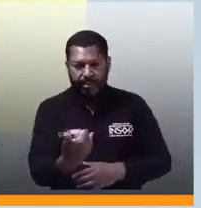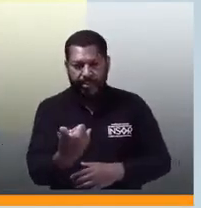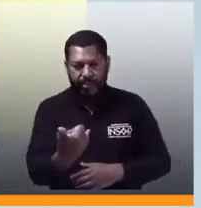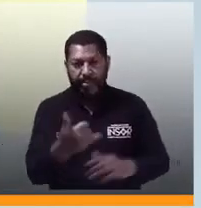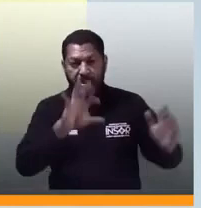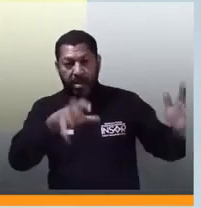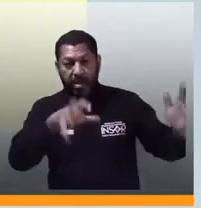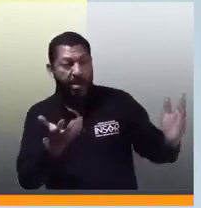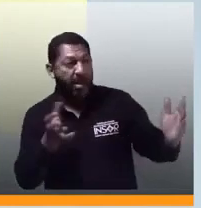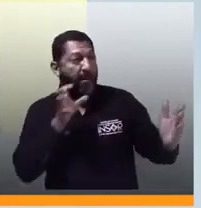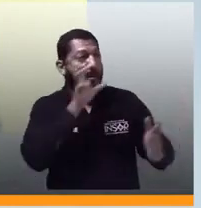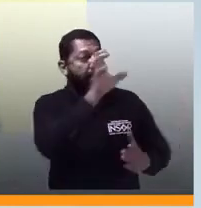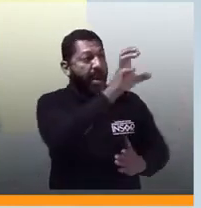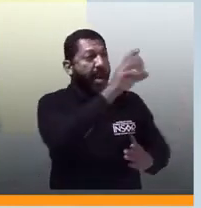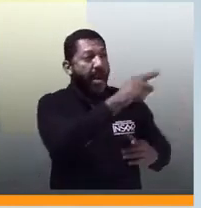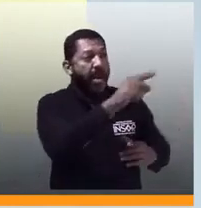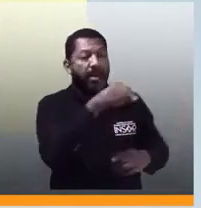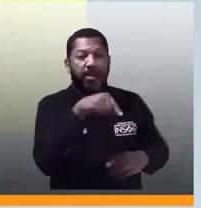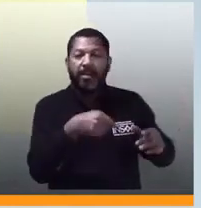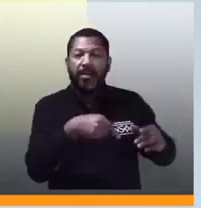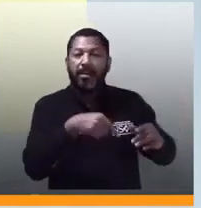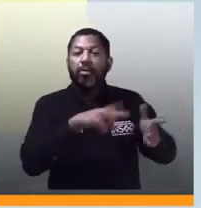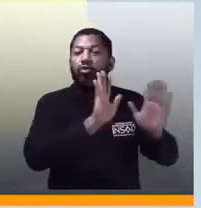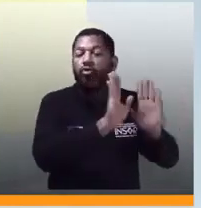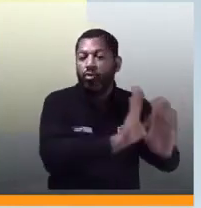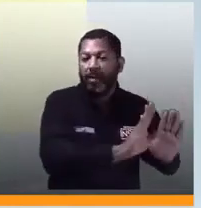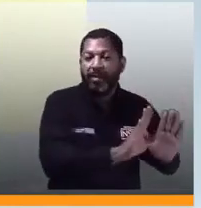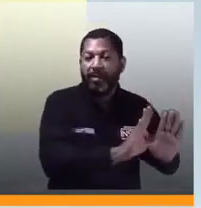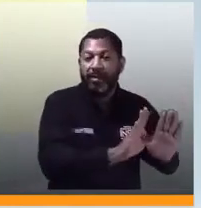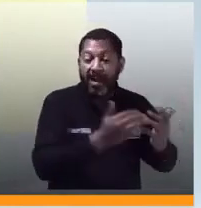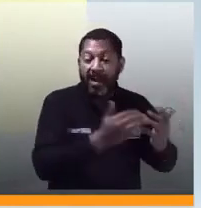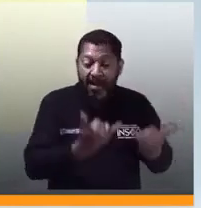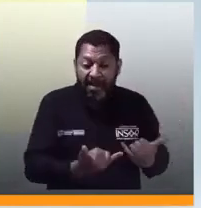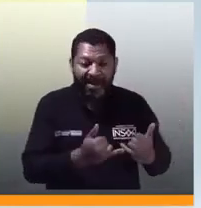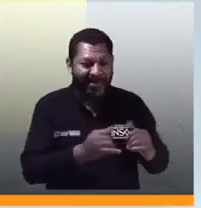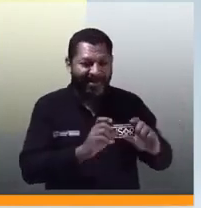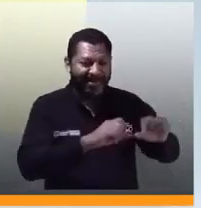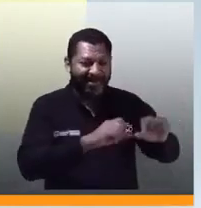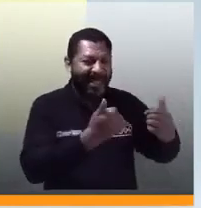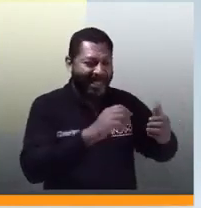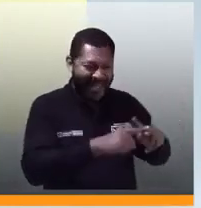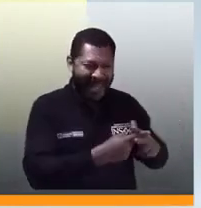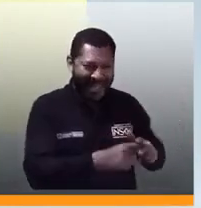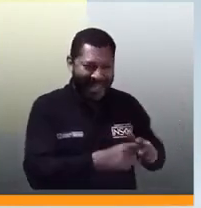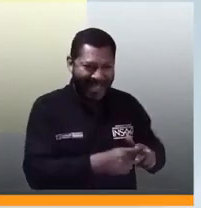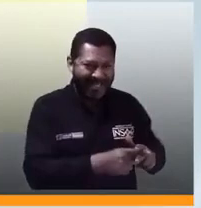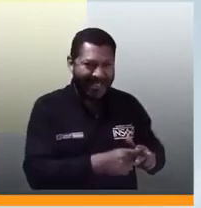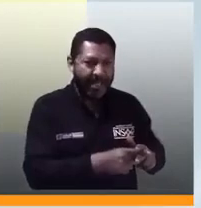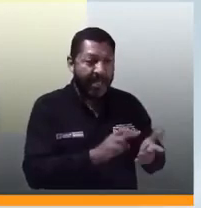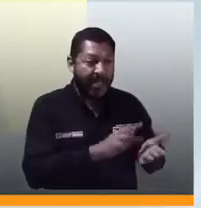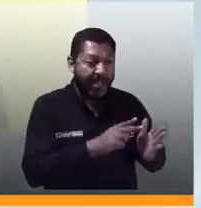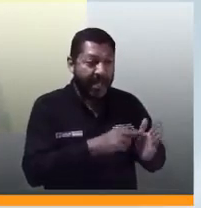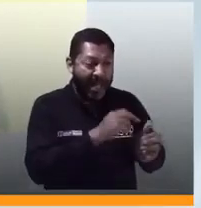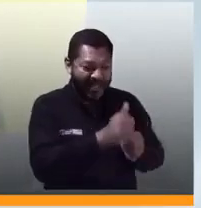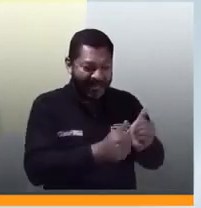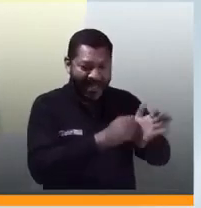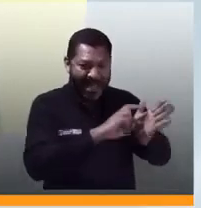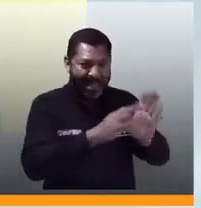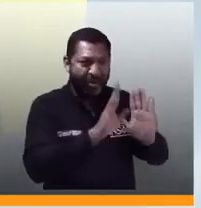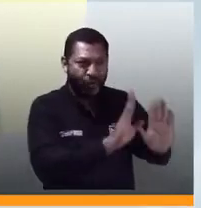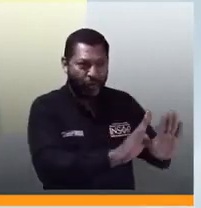asociados a los resultados de aprendizaje, y en el momento presencial o presencial asistido por la